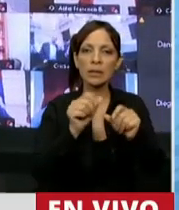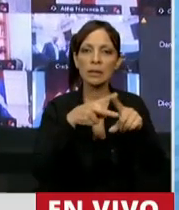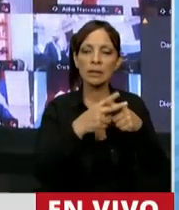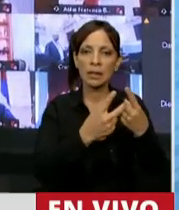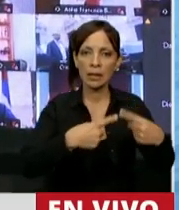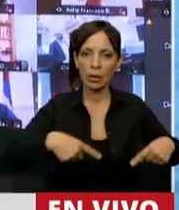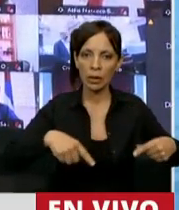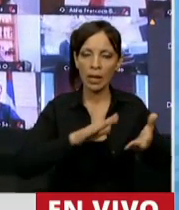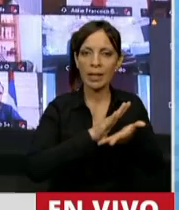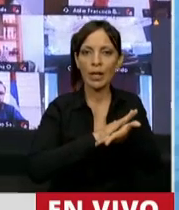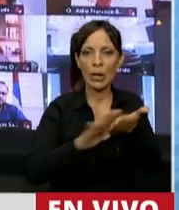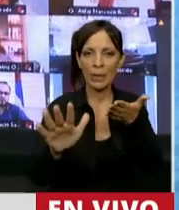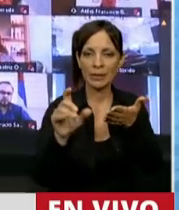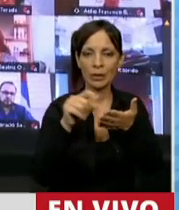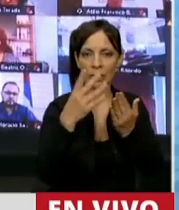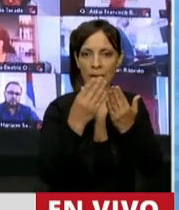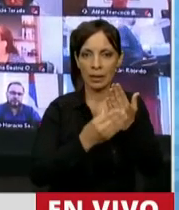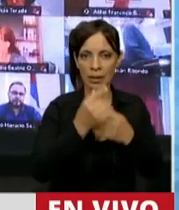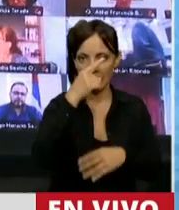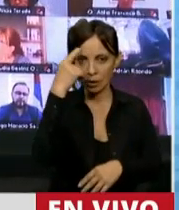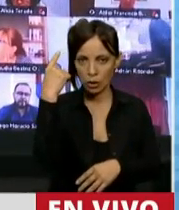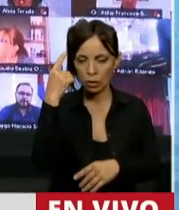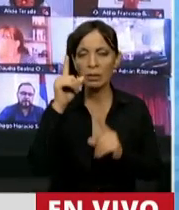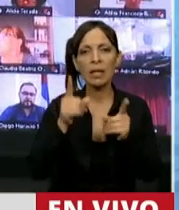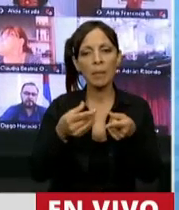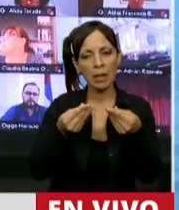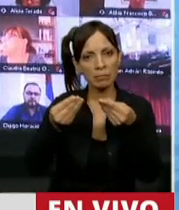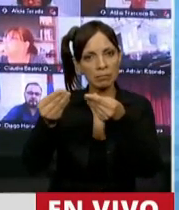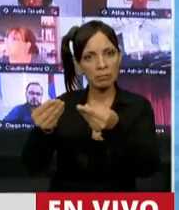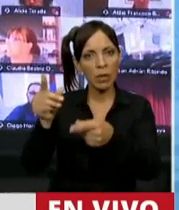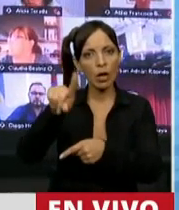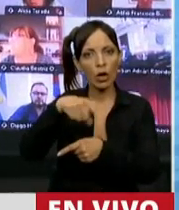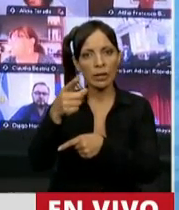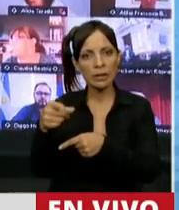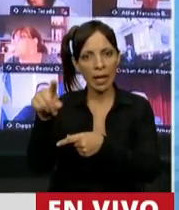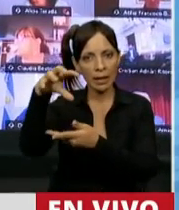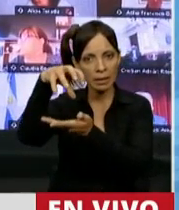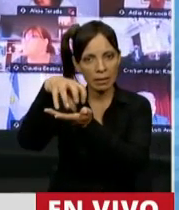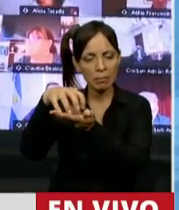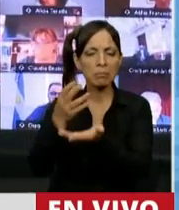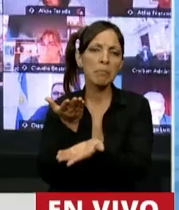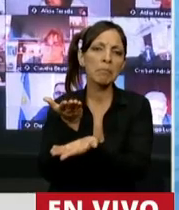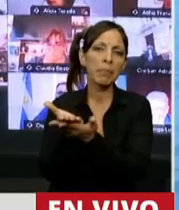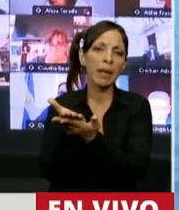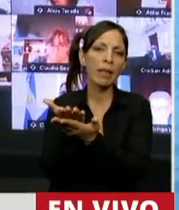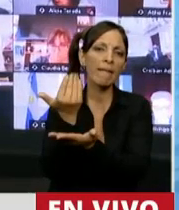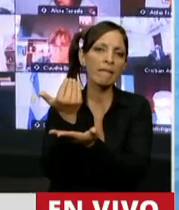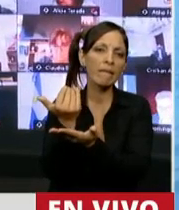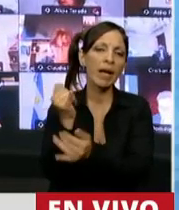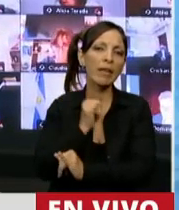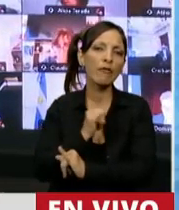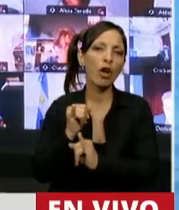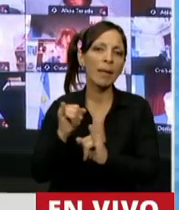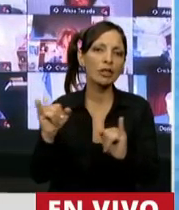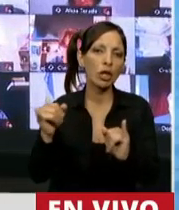e Innovación de la Nación y al CONICET, pidiendo información